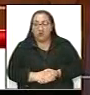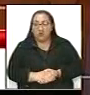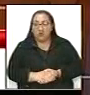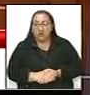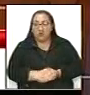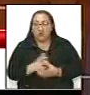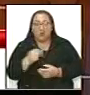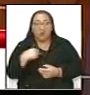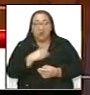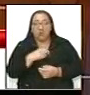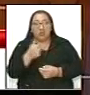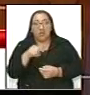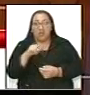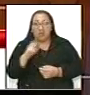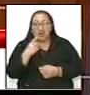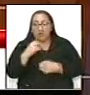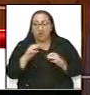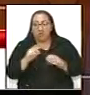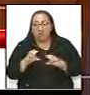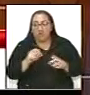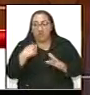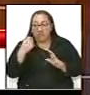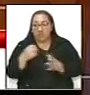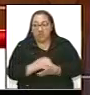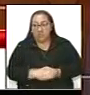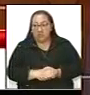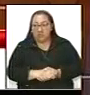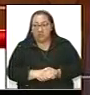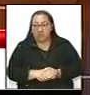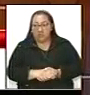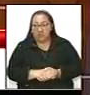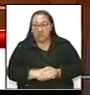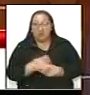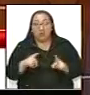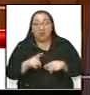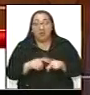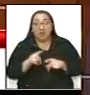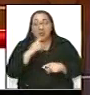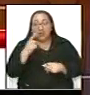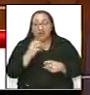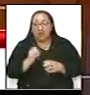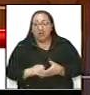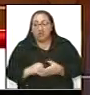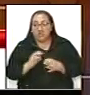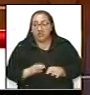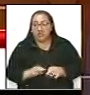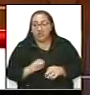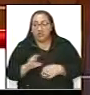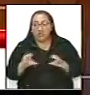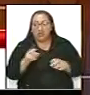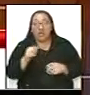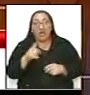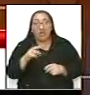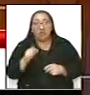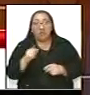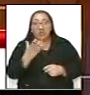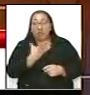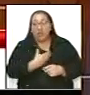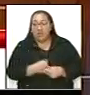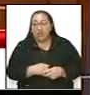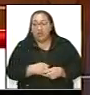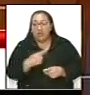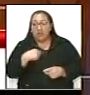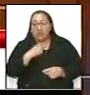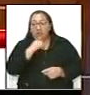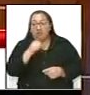No somos anémicos ni desnutridos por hacer cine, pero tal vez sea más cierto que seamos anémicos y desnutridos